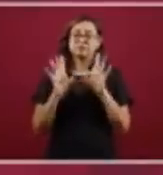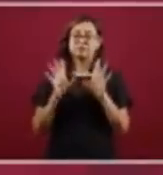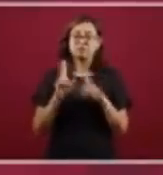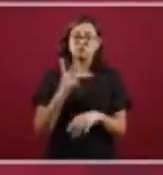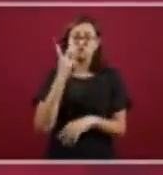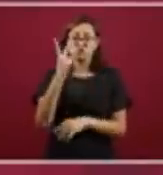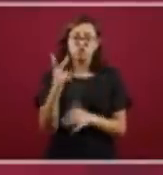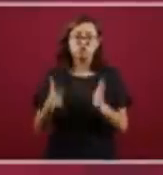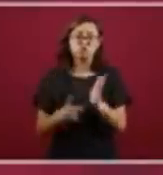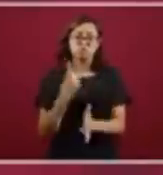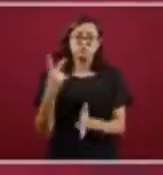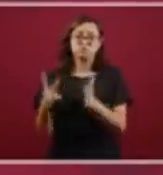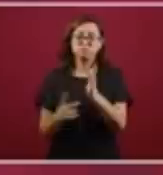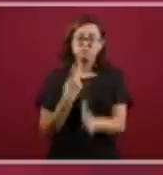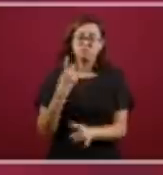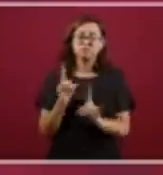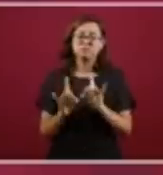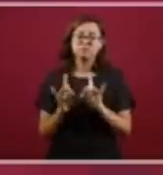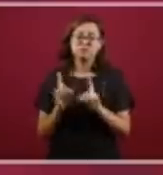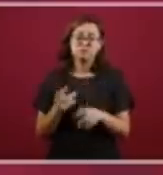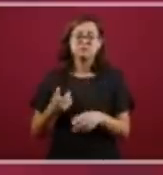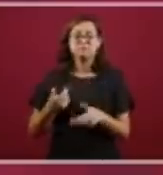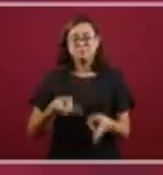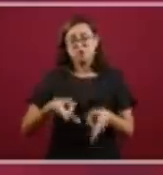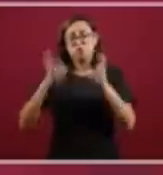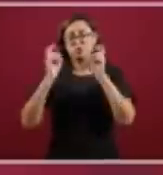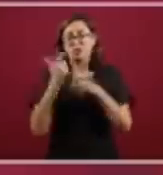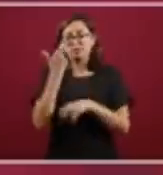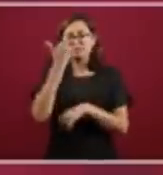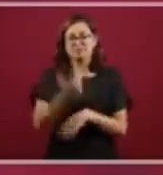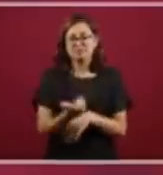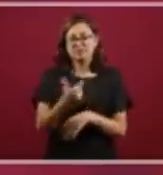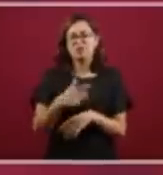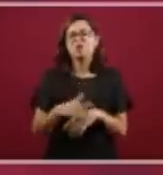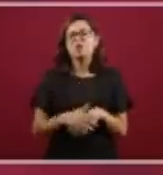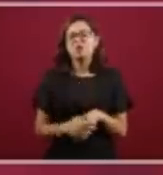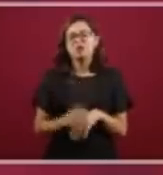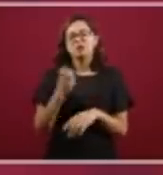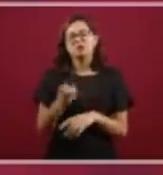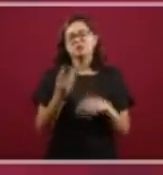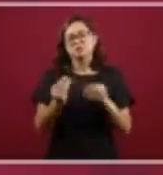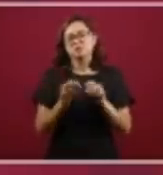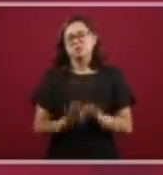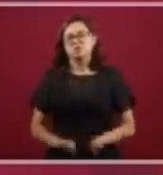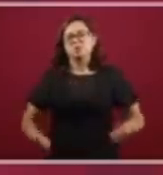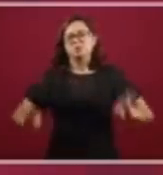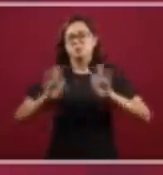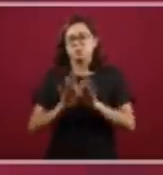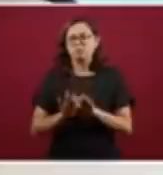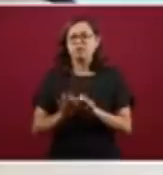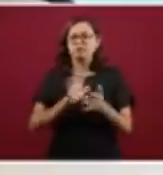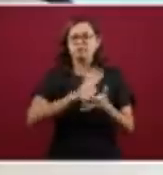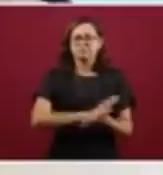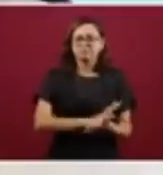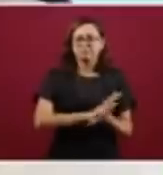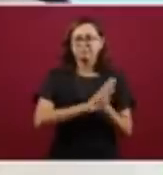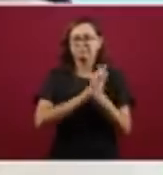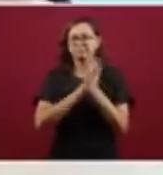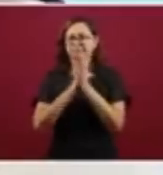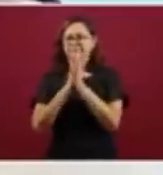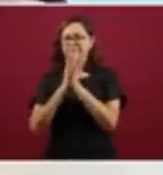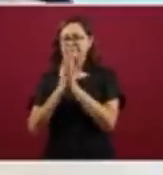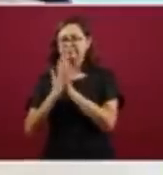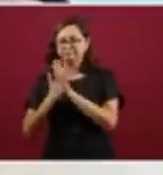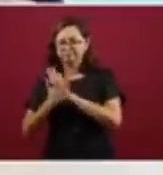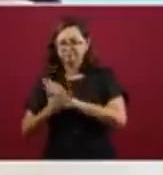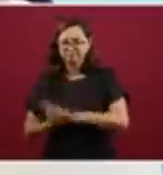de inseguridad, hemos tenido asaltos. Por eso es tan importante que podamos ir a la